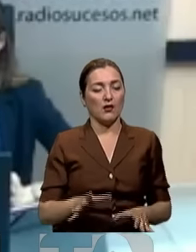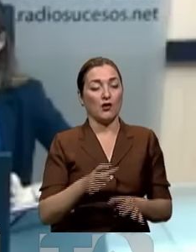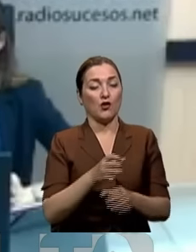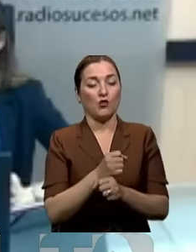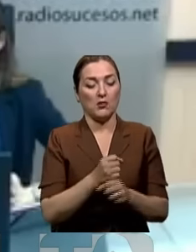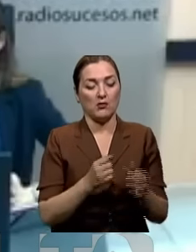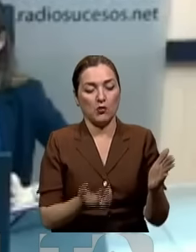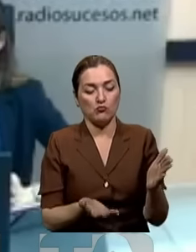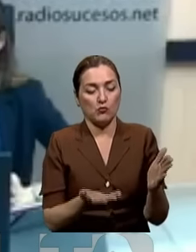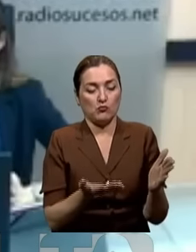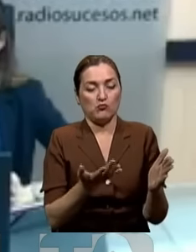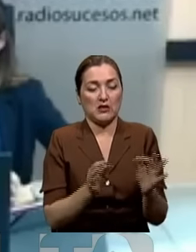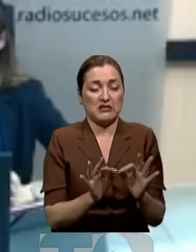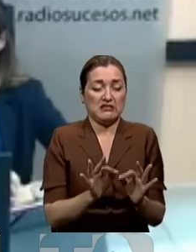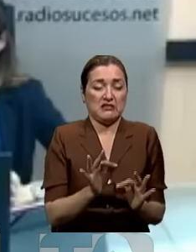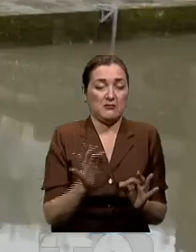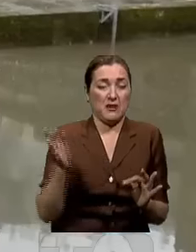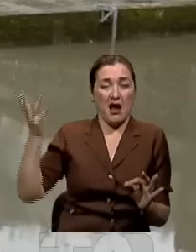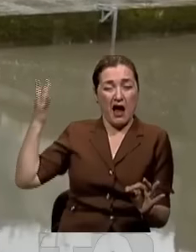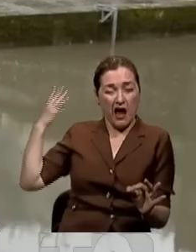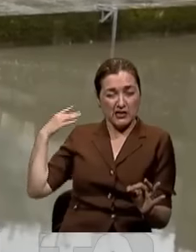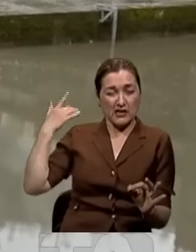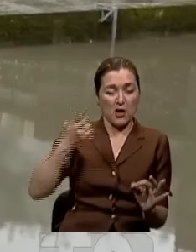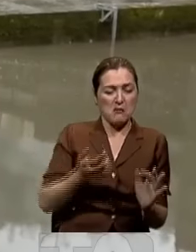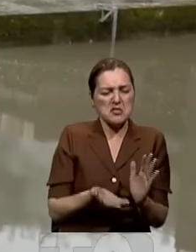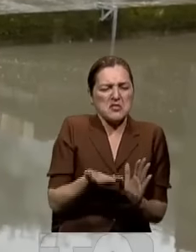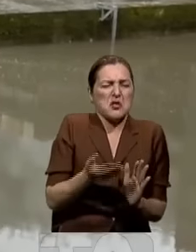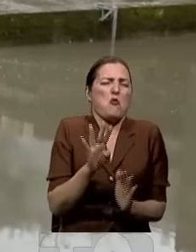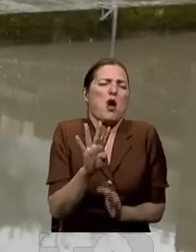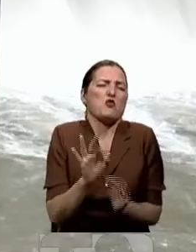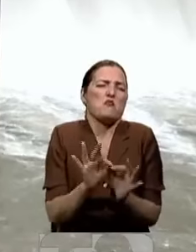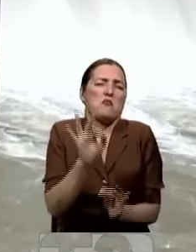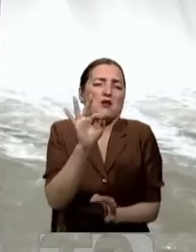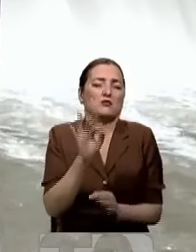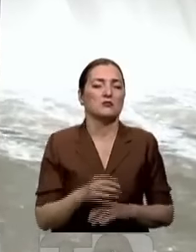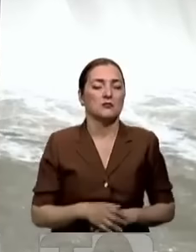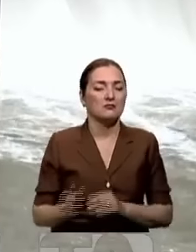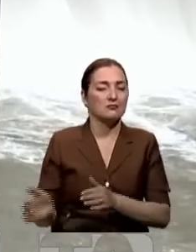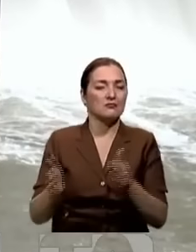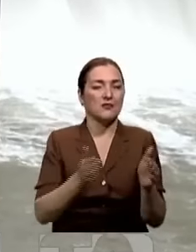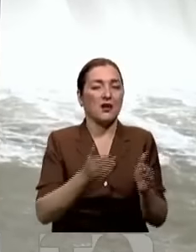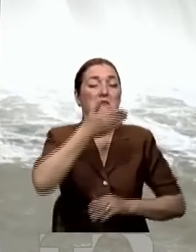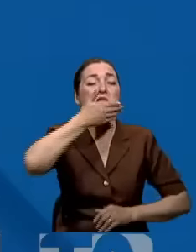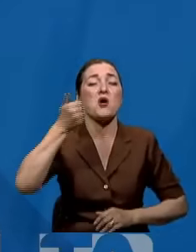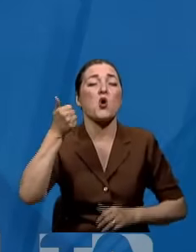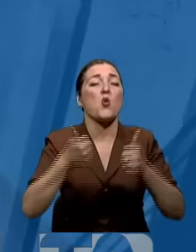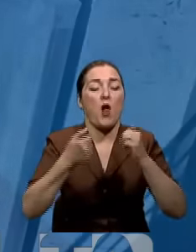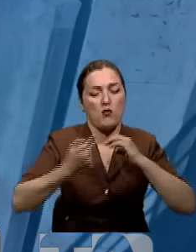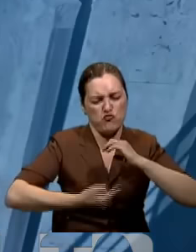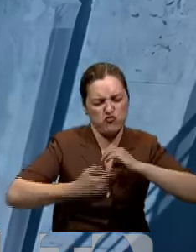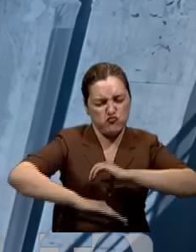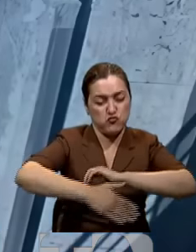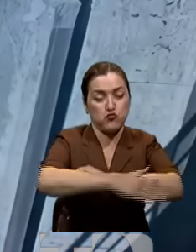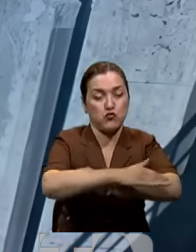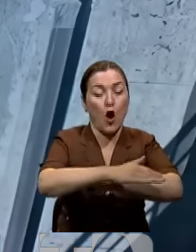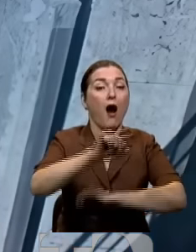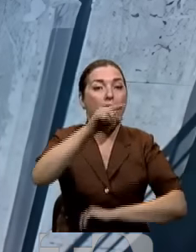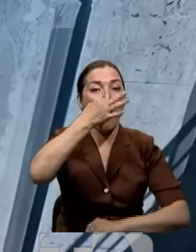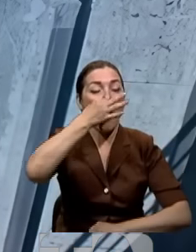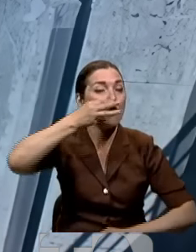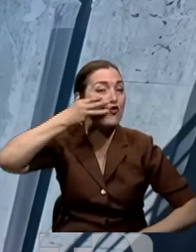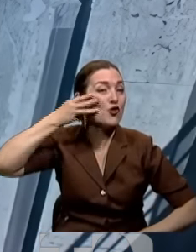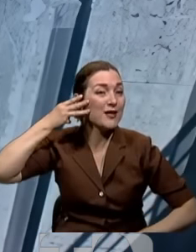casi cuatro metros desde la que se tomaron las medidas. En donde sí hay mejores noticias es en la hidroeléctrica Coca-Codo, cuya capacidad de generación es